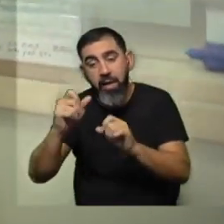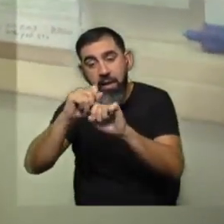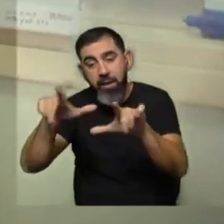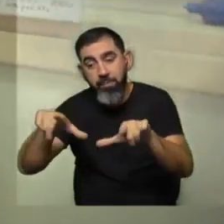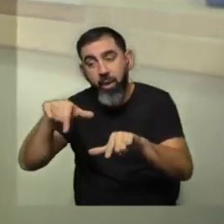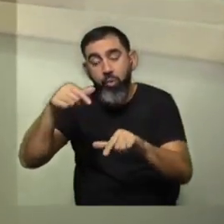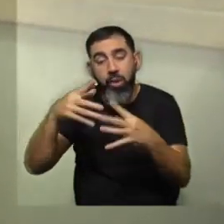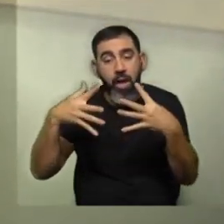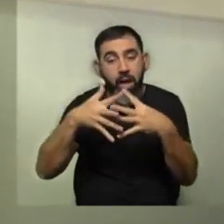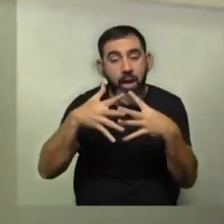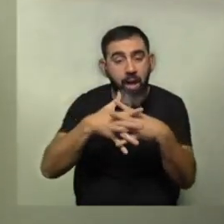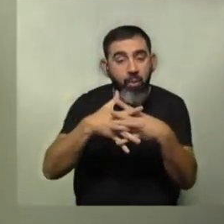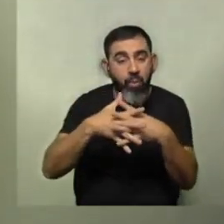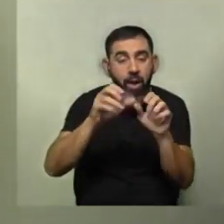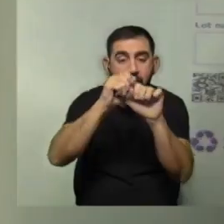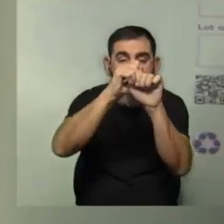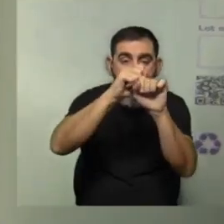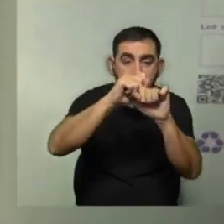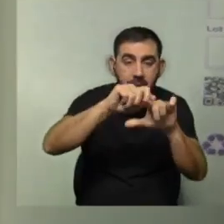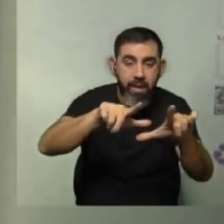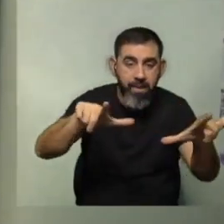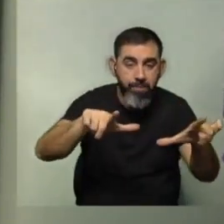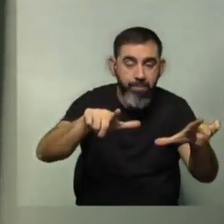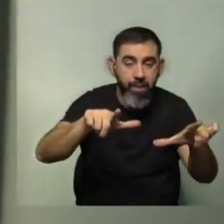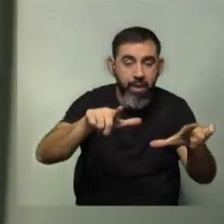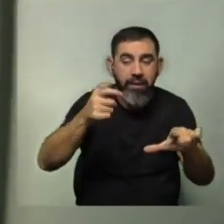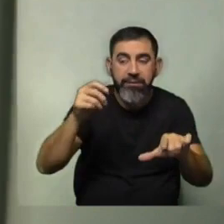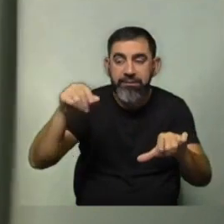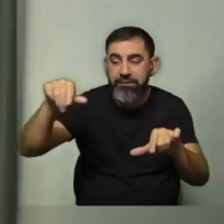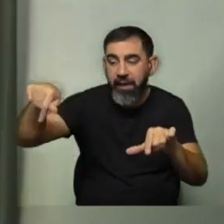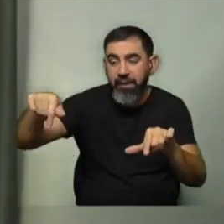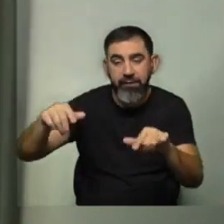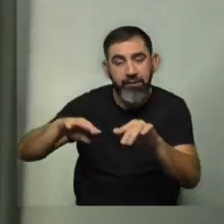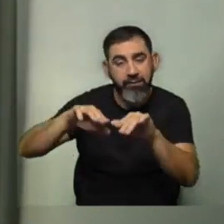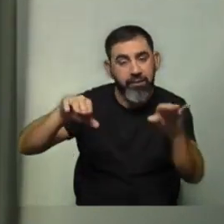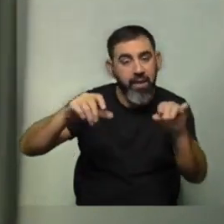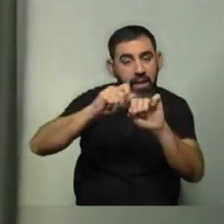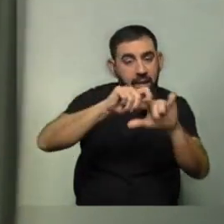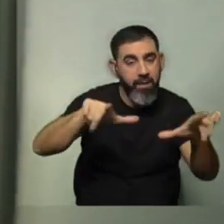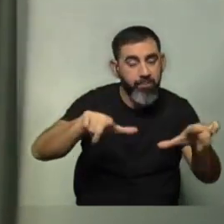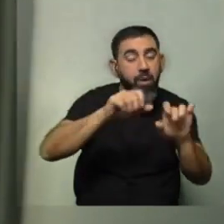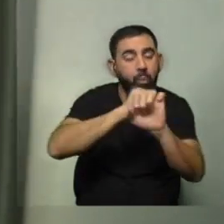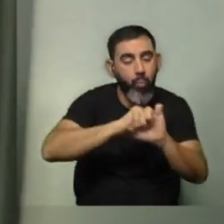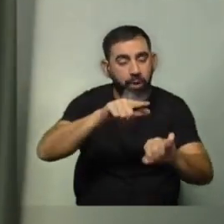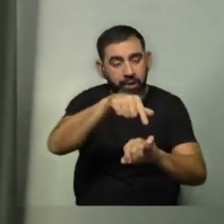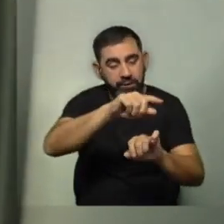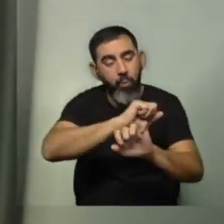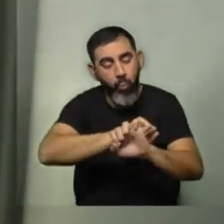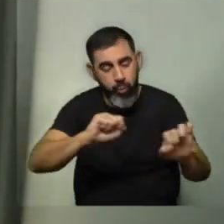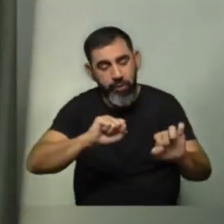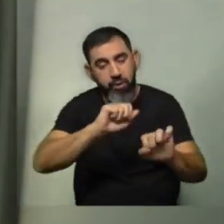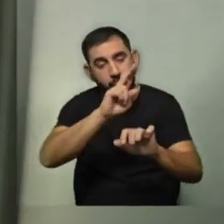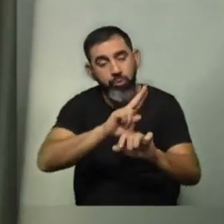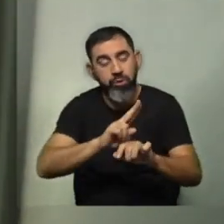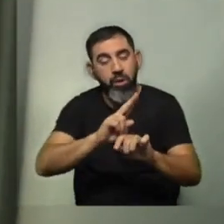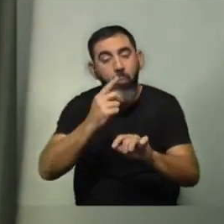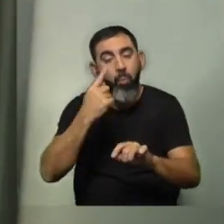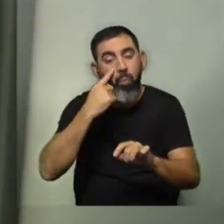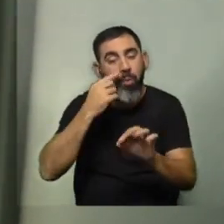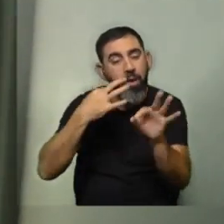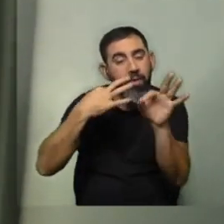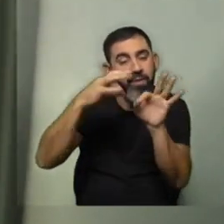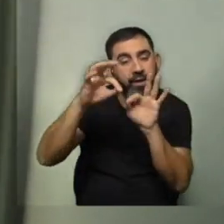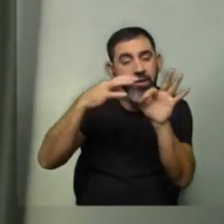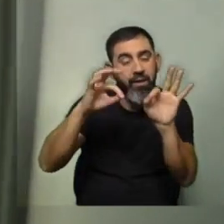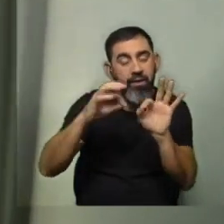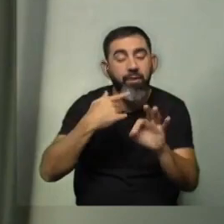través de la membrana está más purificada, tiene baja carga iónica y esa la podemos utilizar para ensayos un poco más delicados.